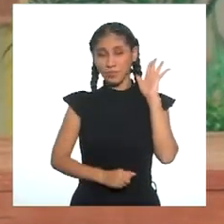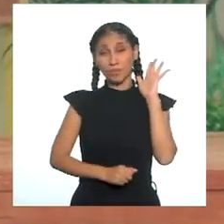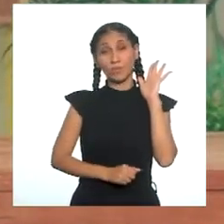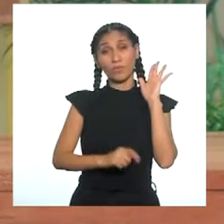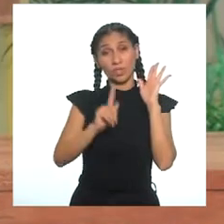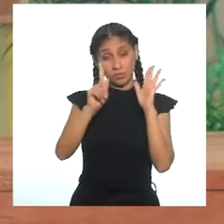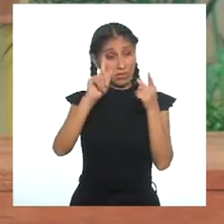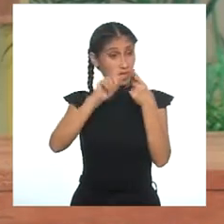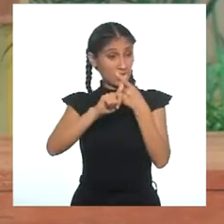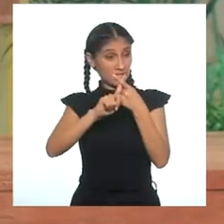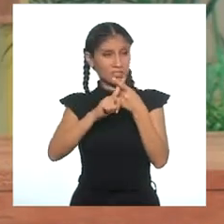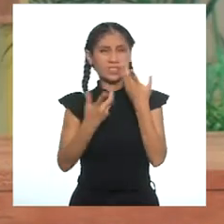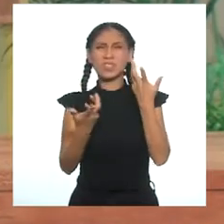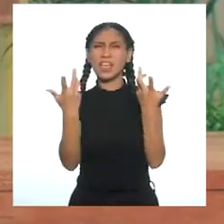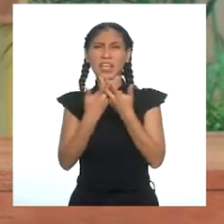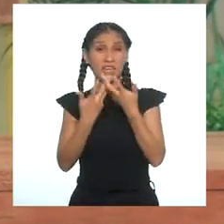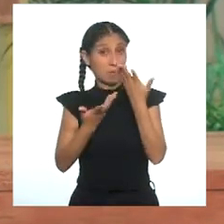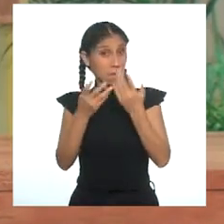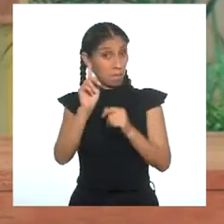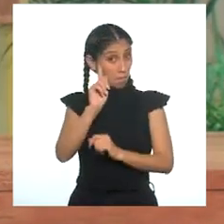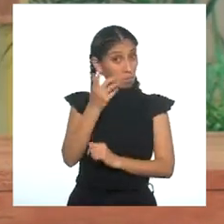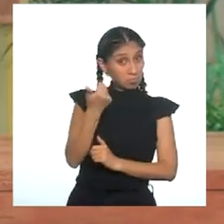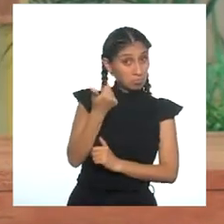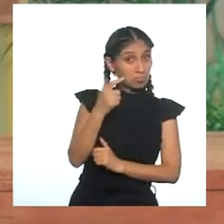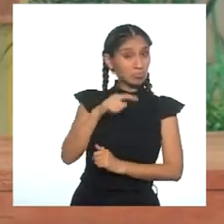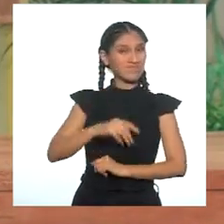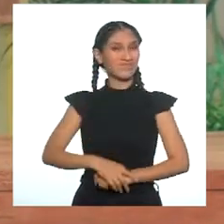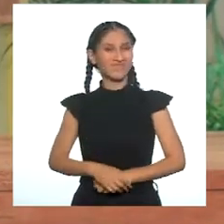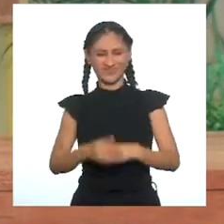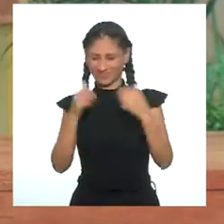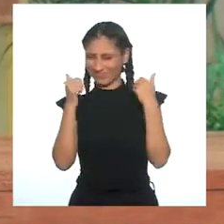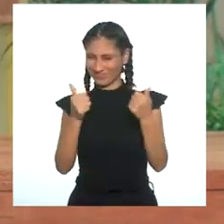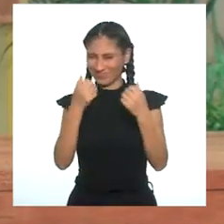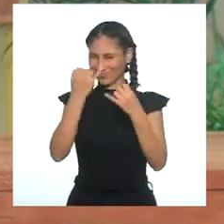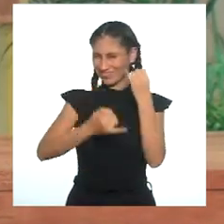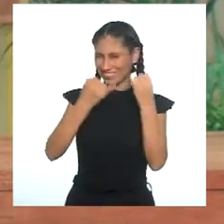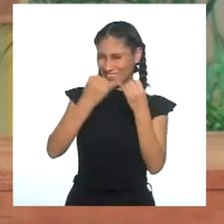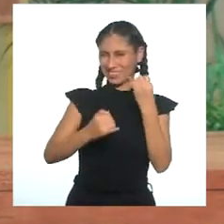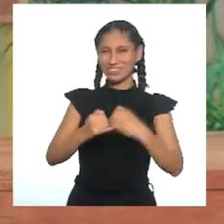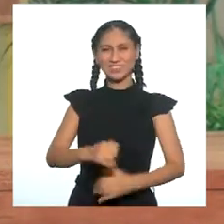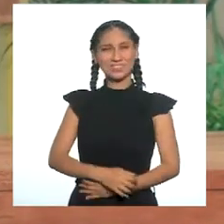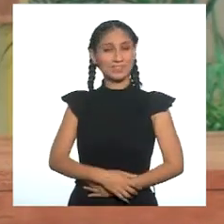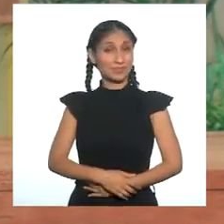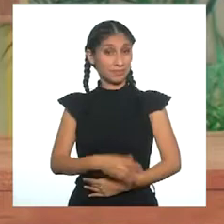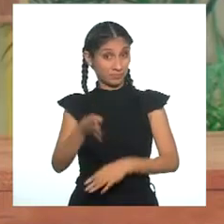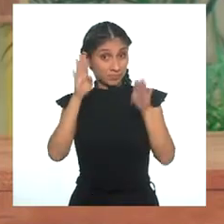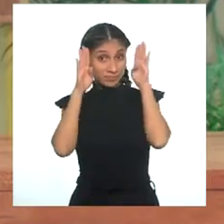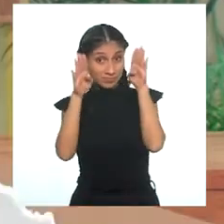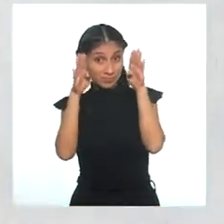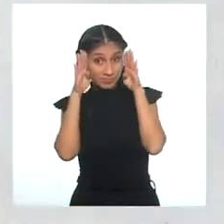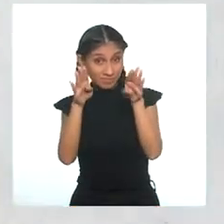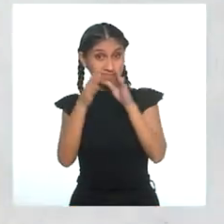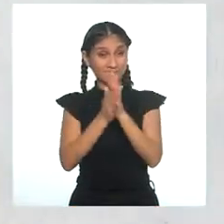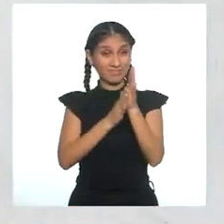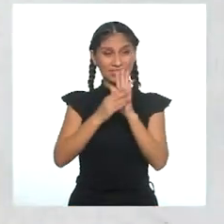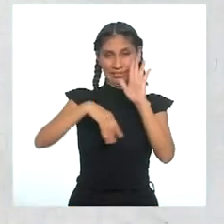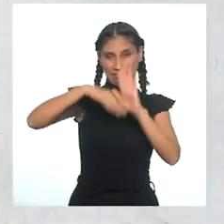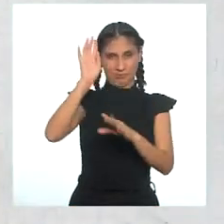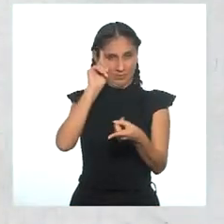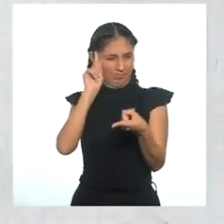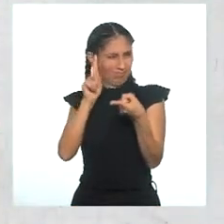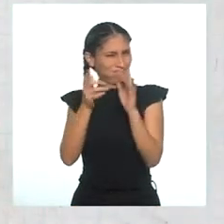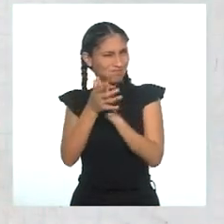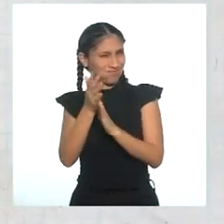una X, diría que vamos bastante bien, ¿no? Vamos con la última situación. Mucha atención, que suele ser la más